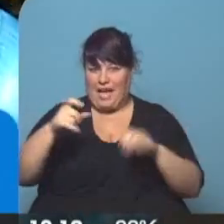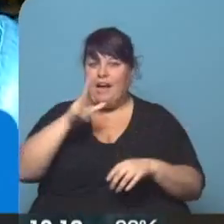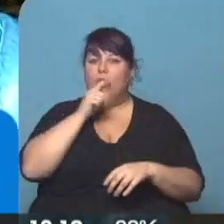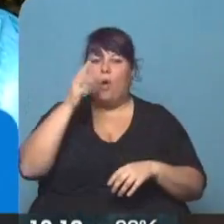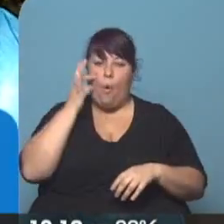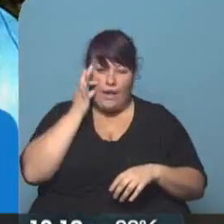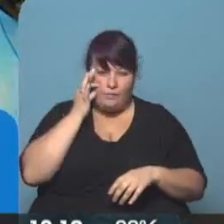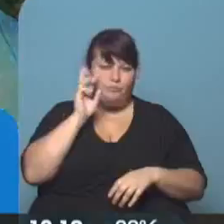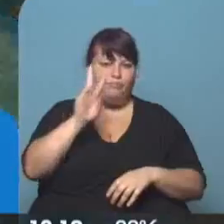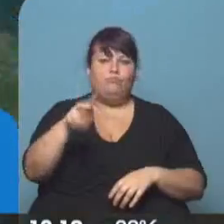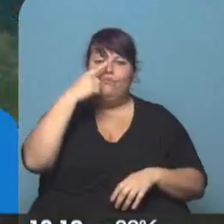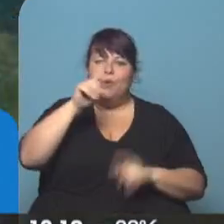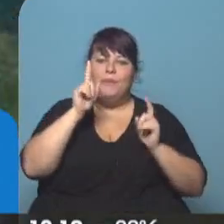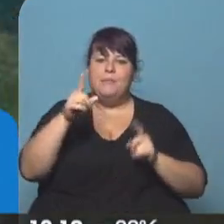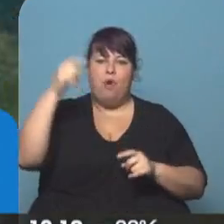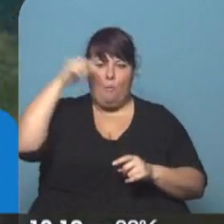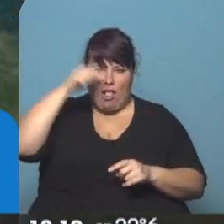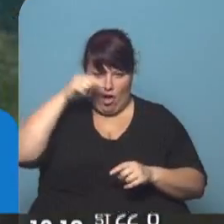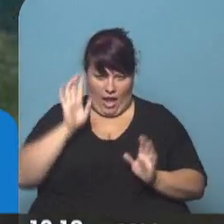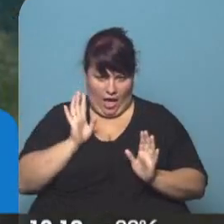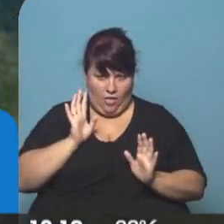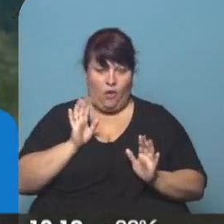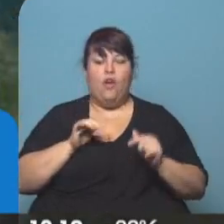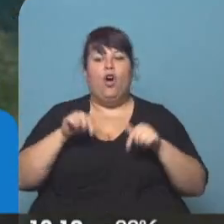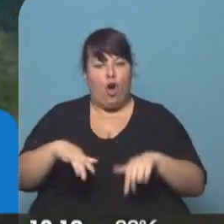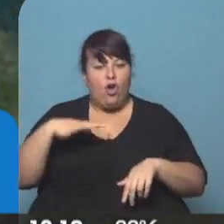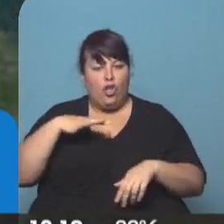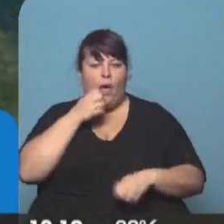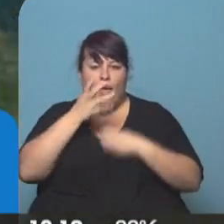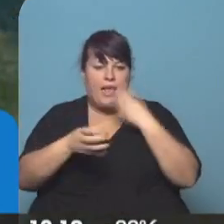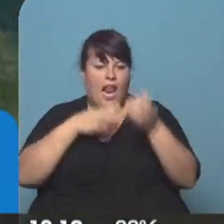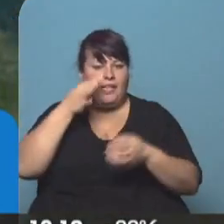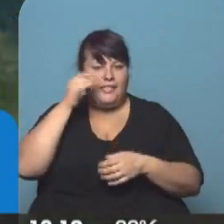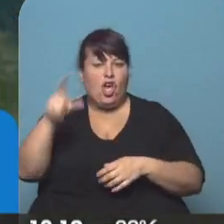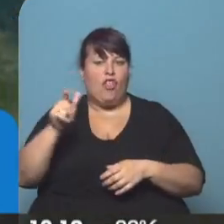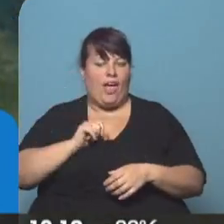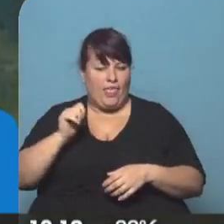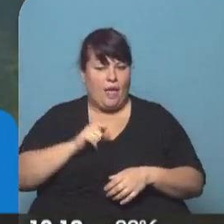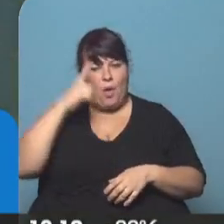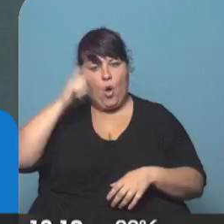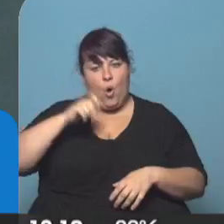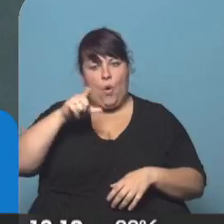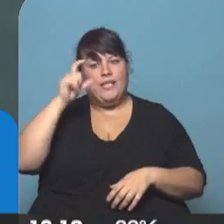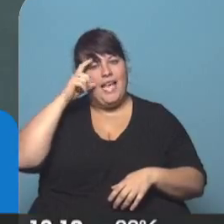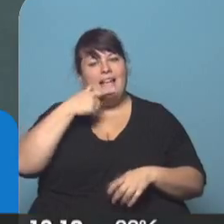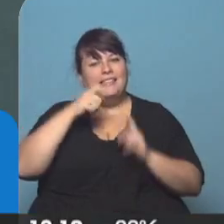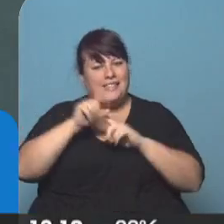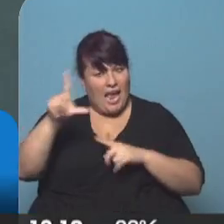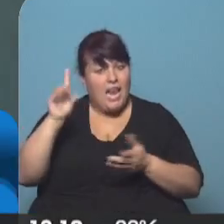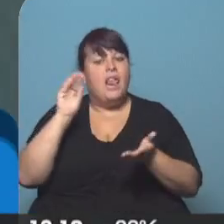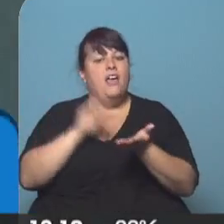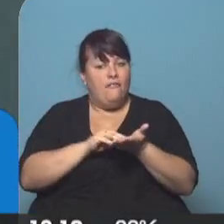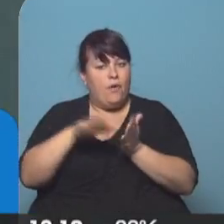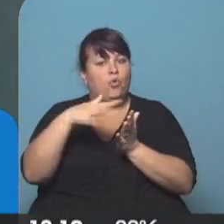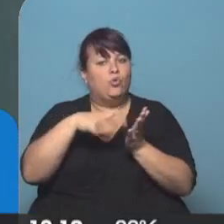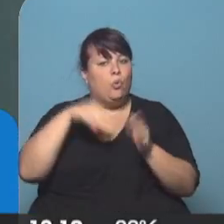Ruta 40 cuando fue visto por última vez Santiago Maldonado. Hoy siguen las testimoniales de los gendarmes en el juzgado de Esquel, que figuran en